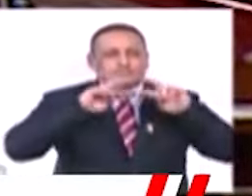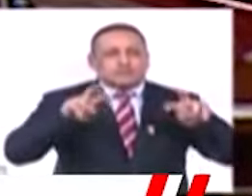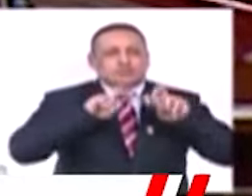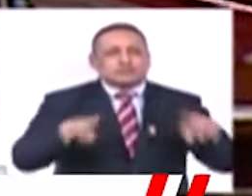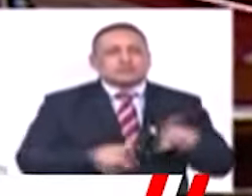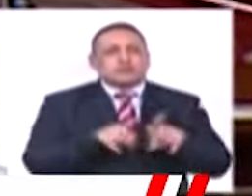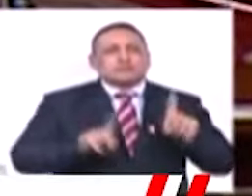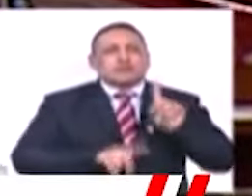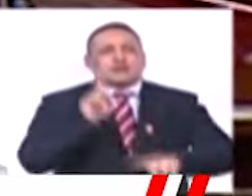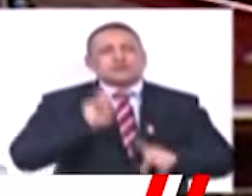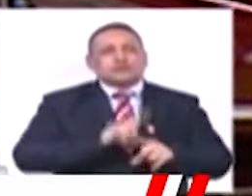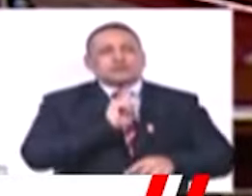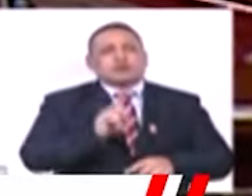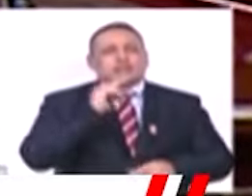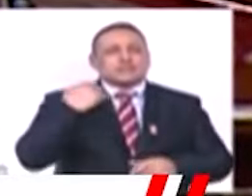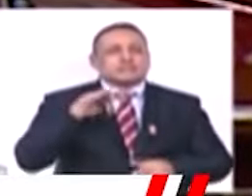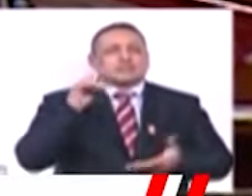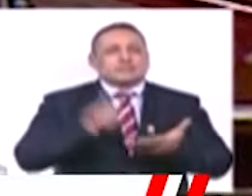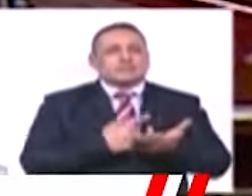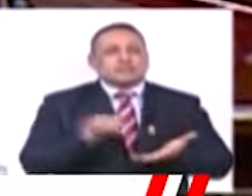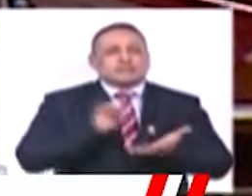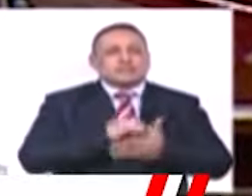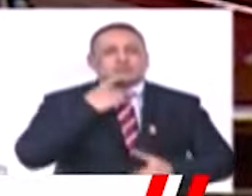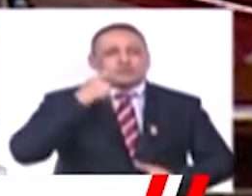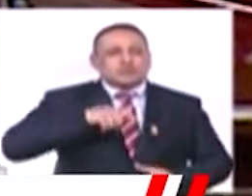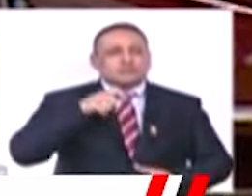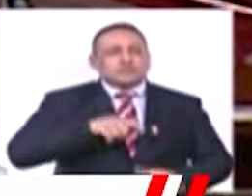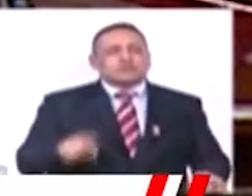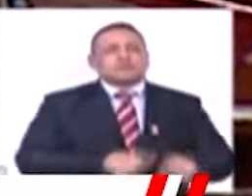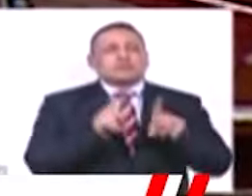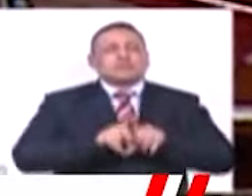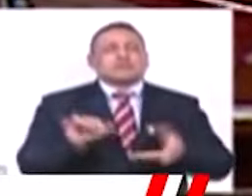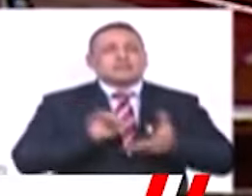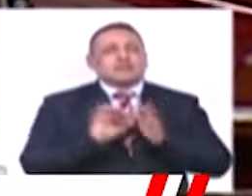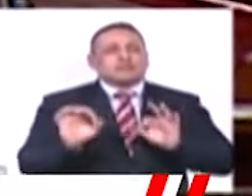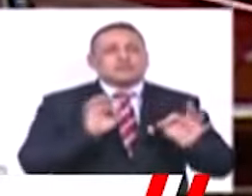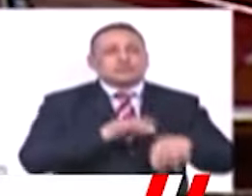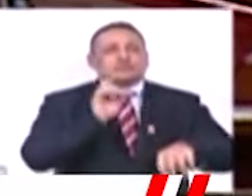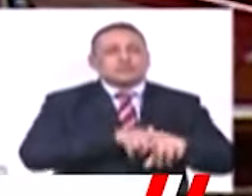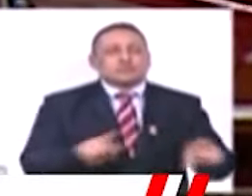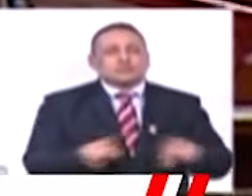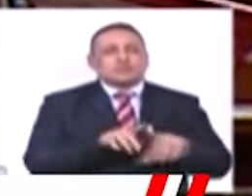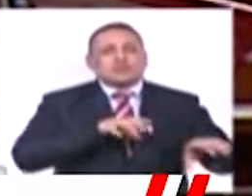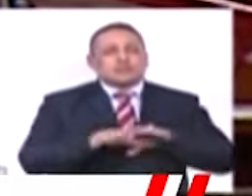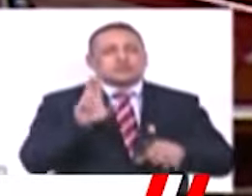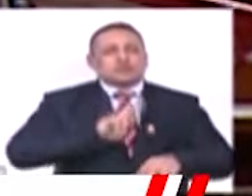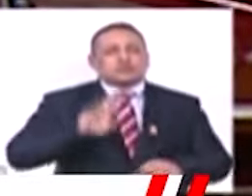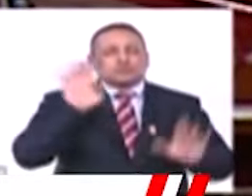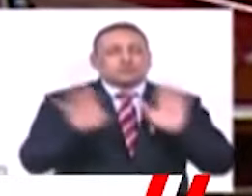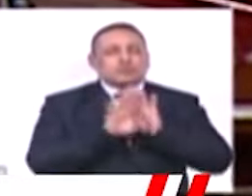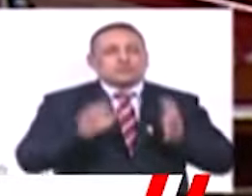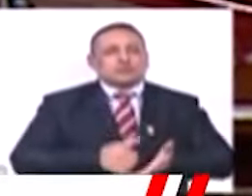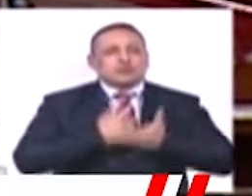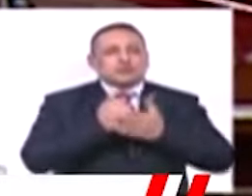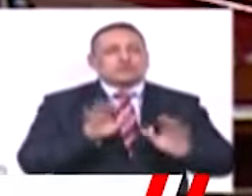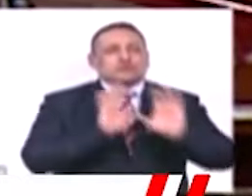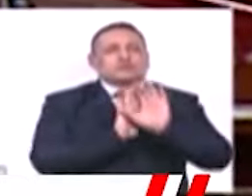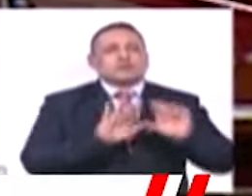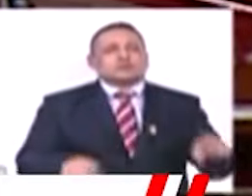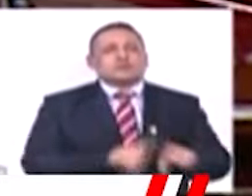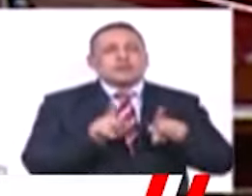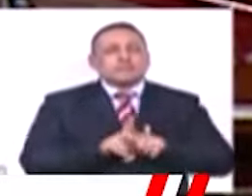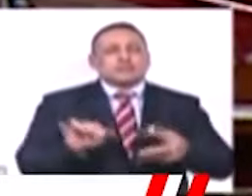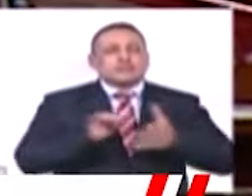y al Pleno cada vez que son requeridos. Al mismo tiempo, haciendo uso de nuestras facultades